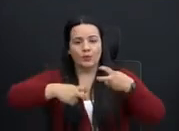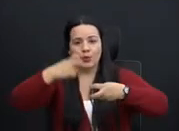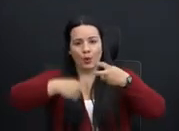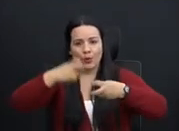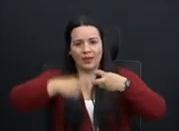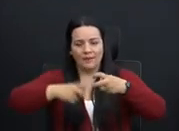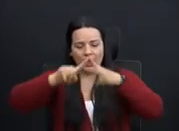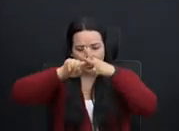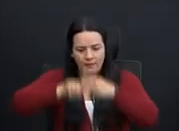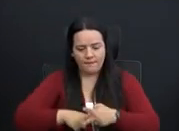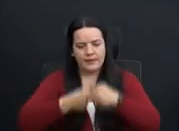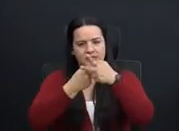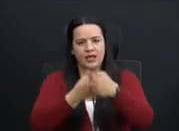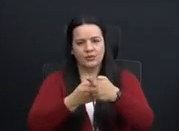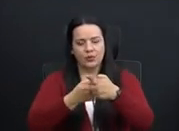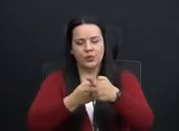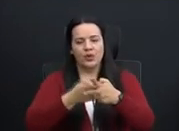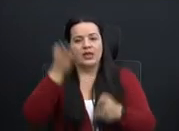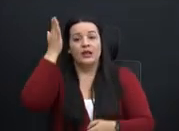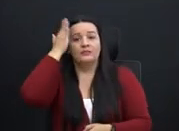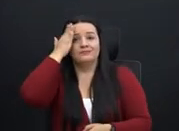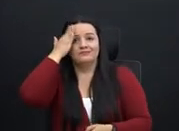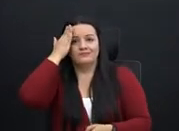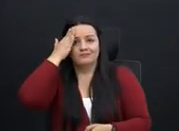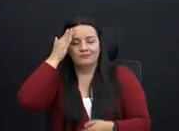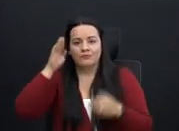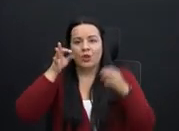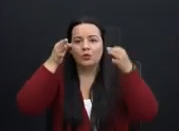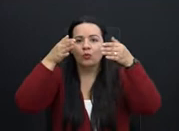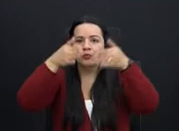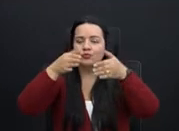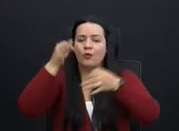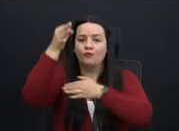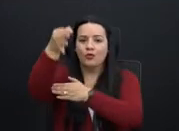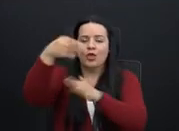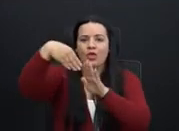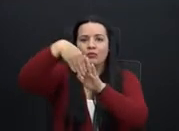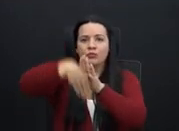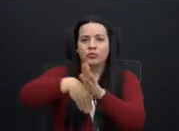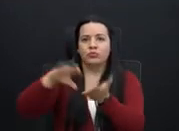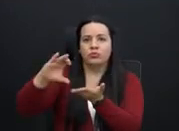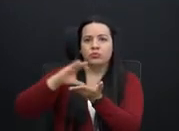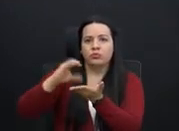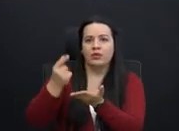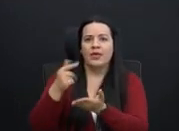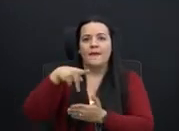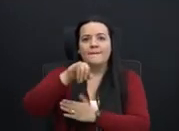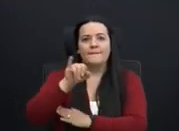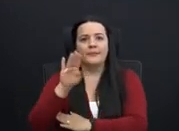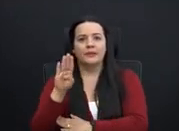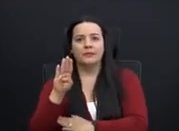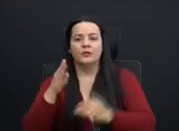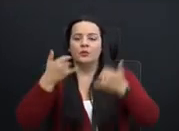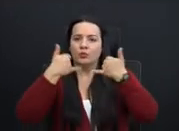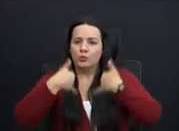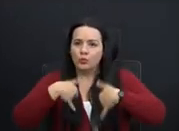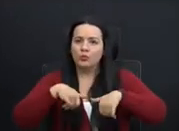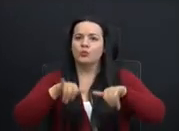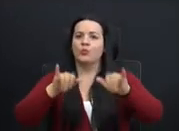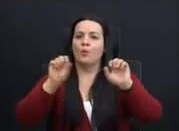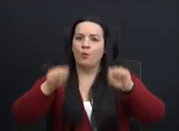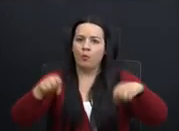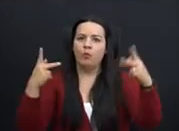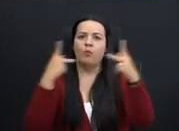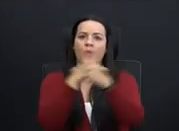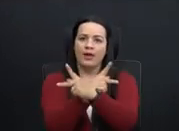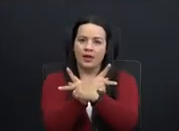apenas está empezando. Las estimaciones que se hicieron de la caída de los ingresos y el PIB aún pueden empeorar y los